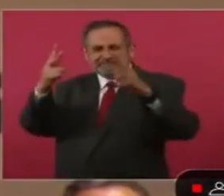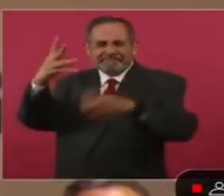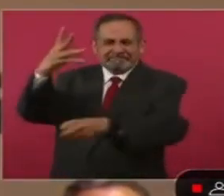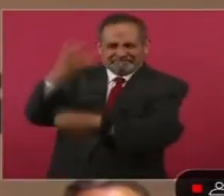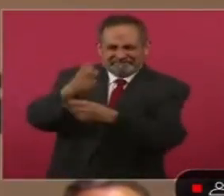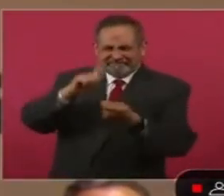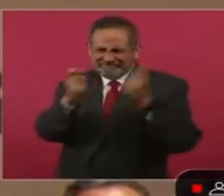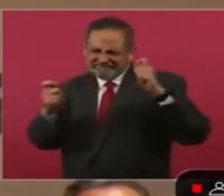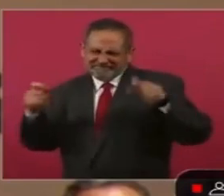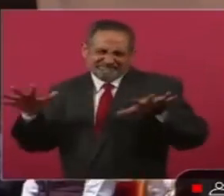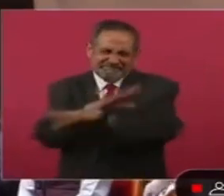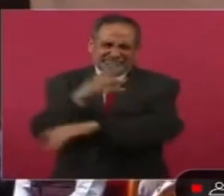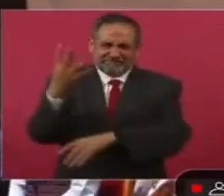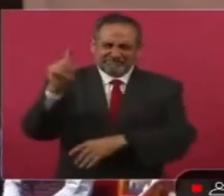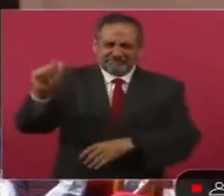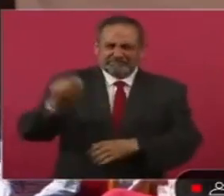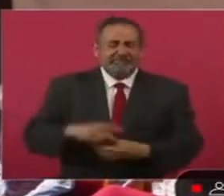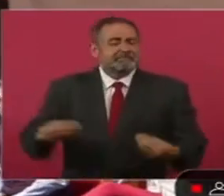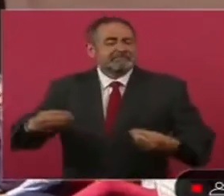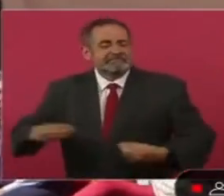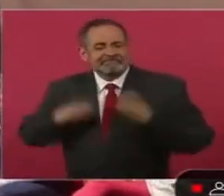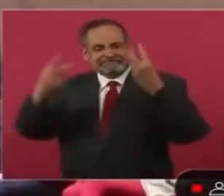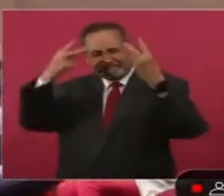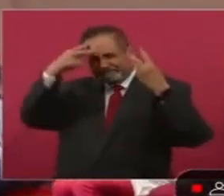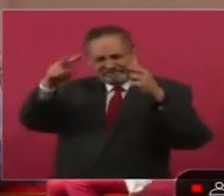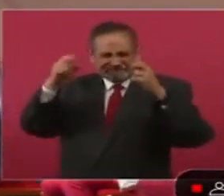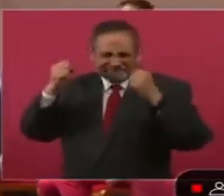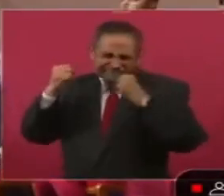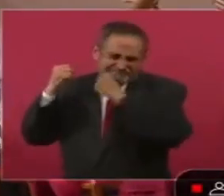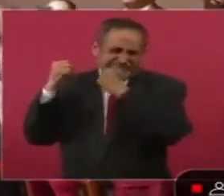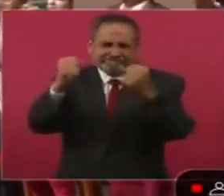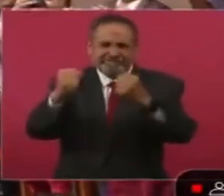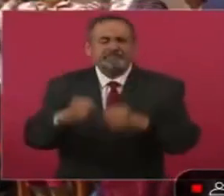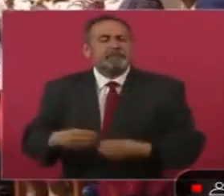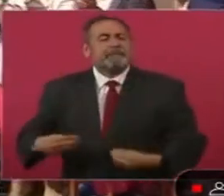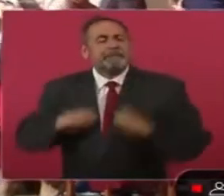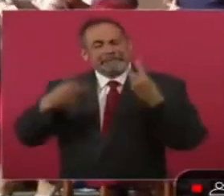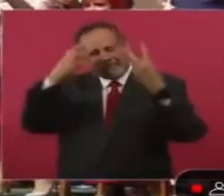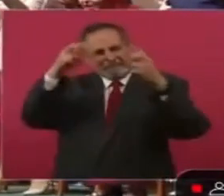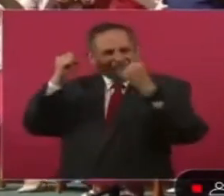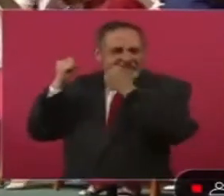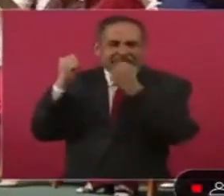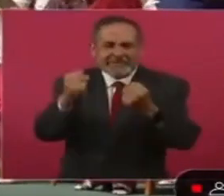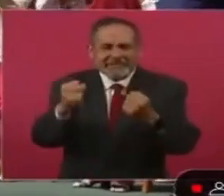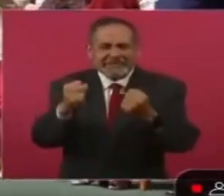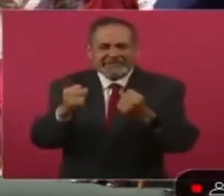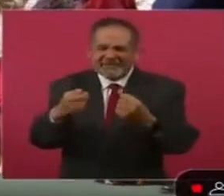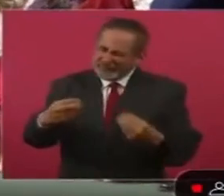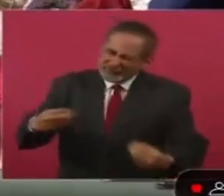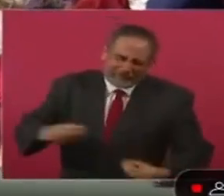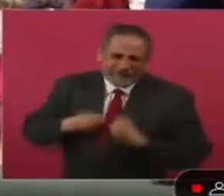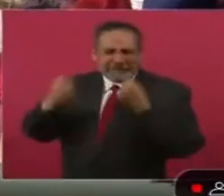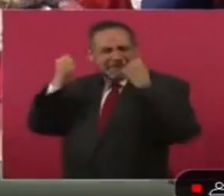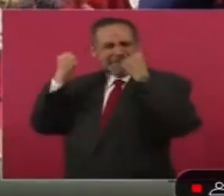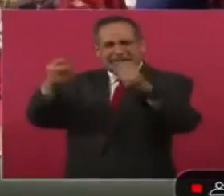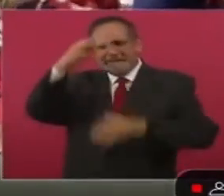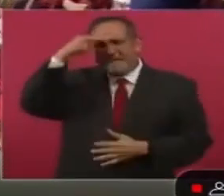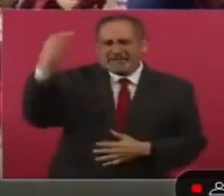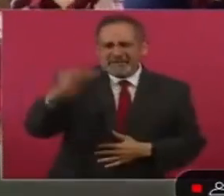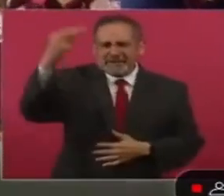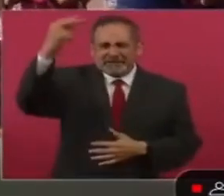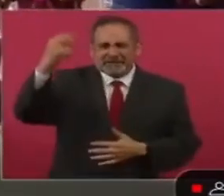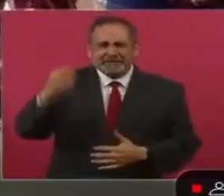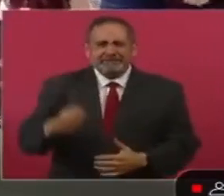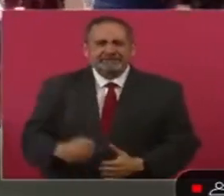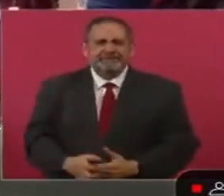Transformación! ¡Viva México! ¡Viva México! ¡Viva México! ¡Viva México!